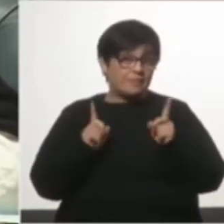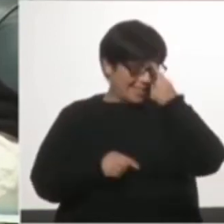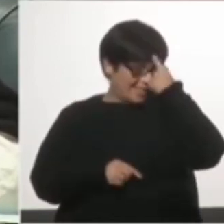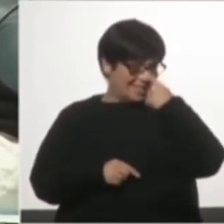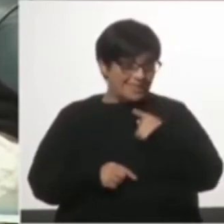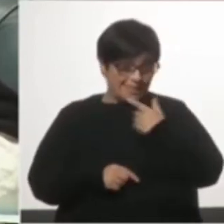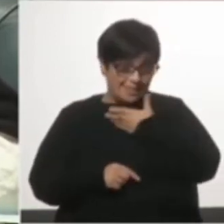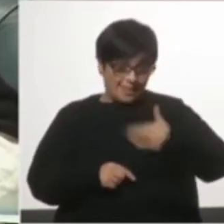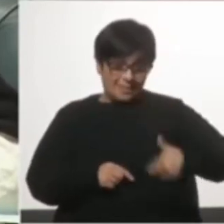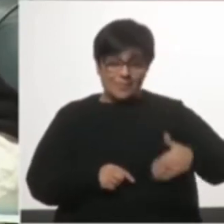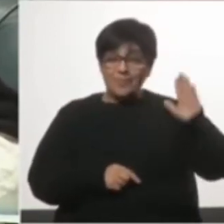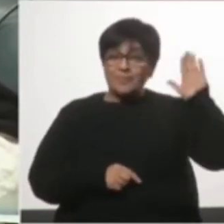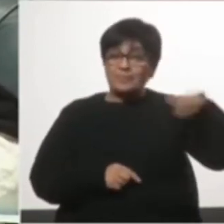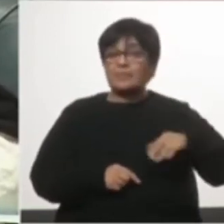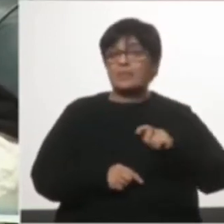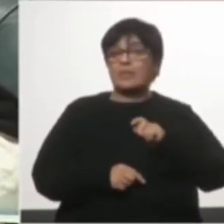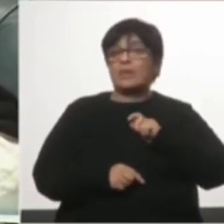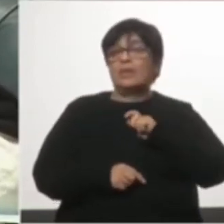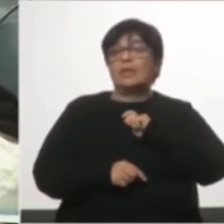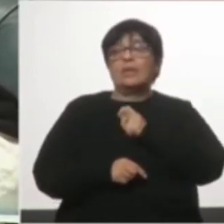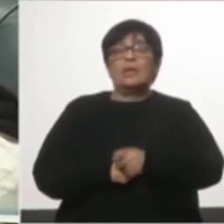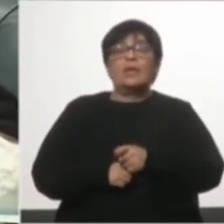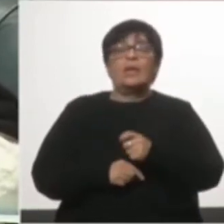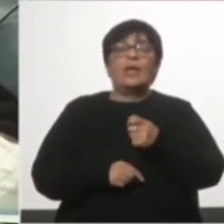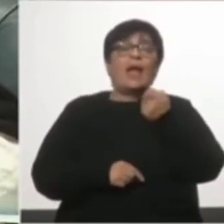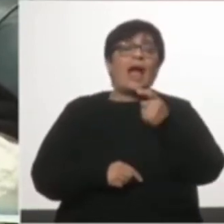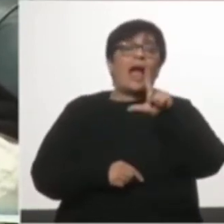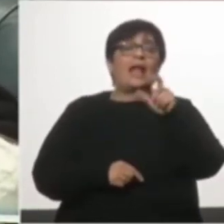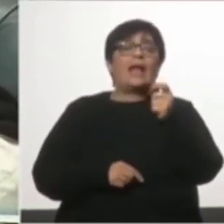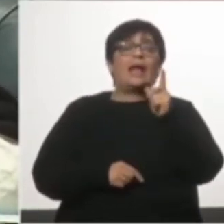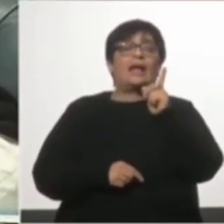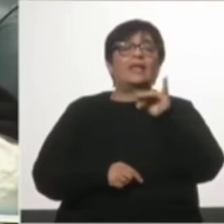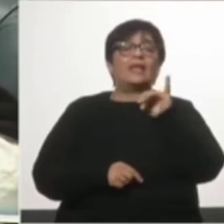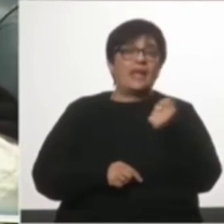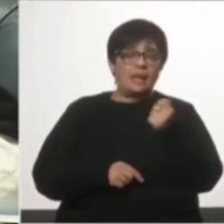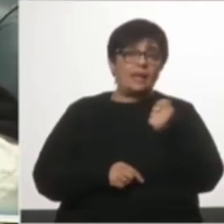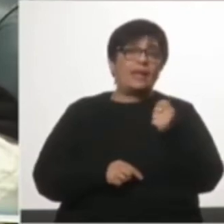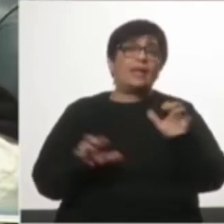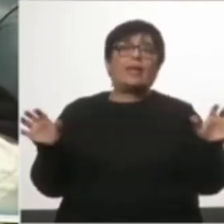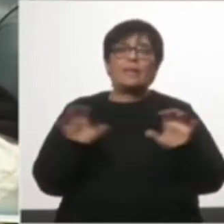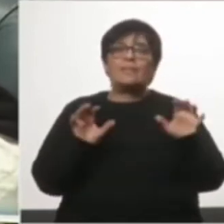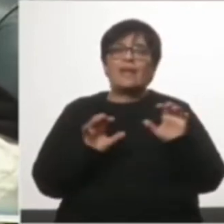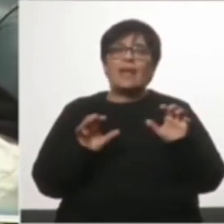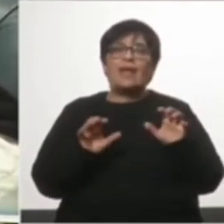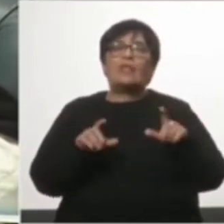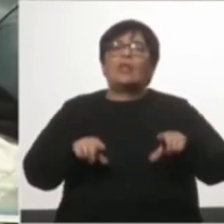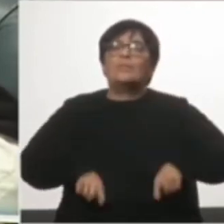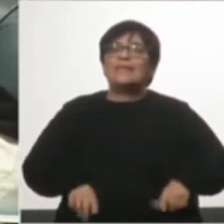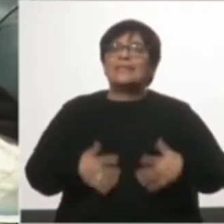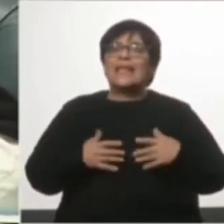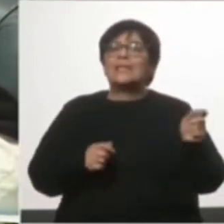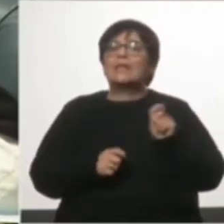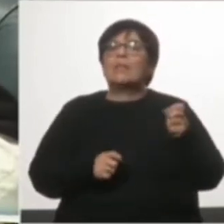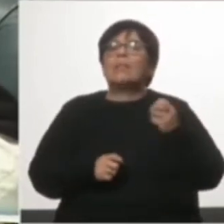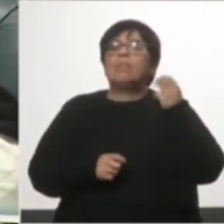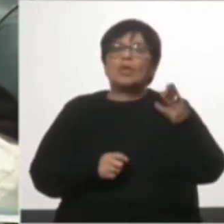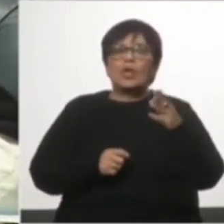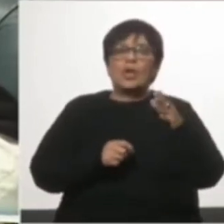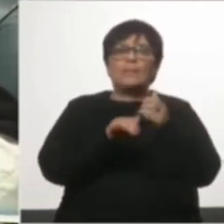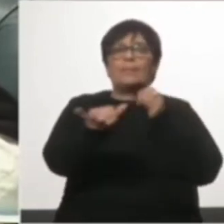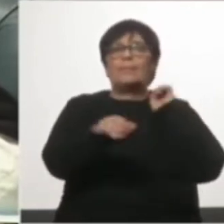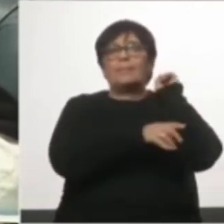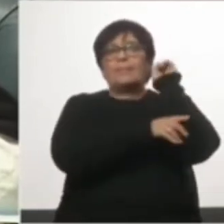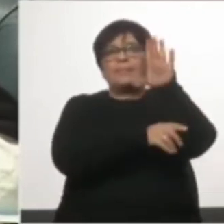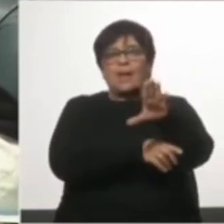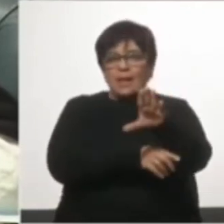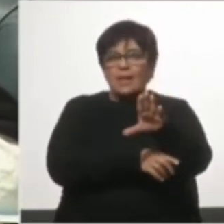presidente destituye a Franco Alagia, funcionario de alto rango del Ministerio de Salud Pública, por enviar un correo electrónico